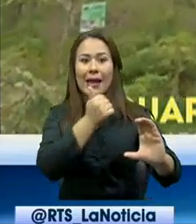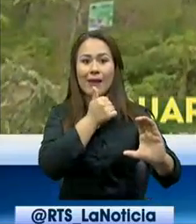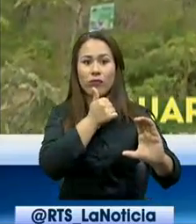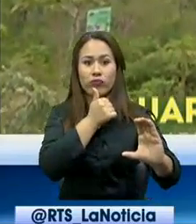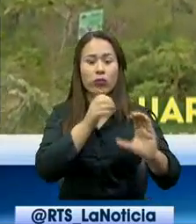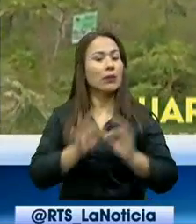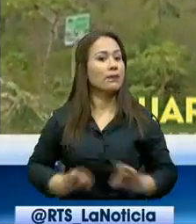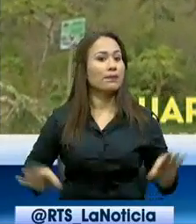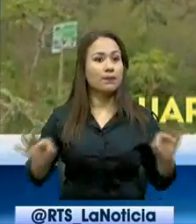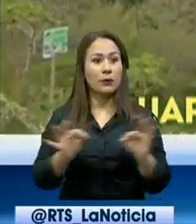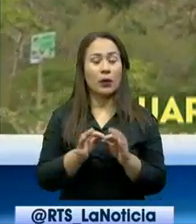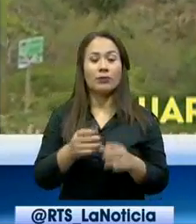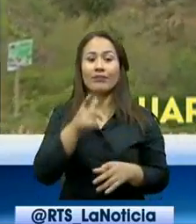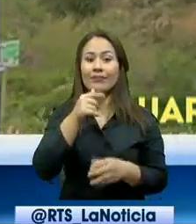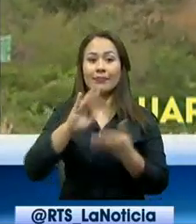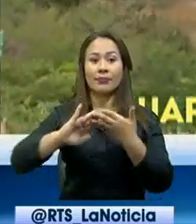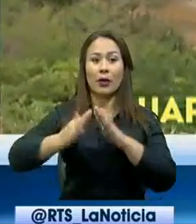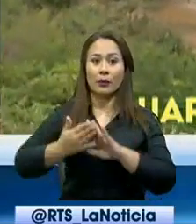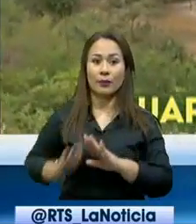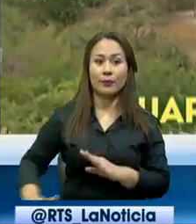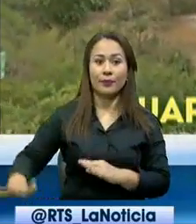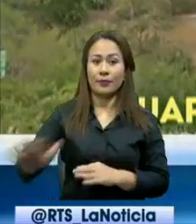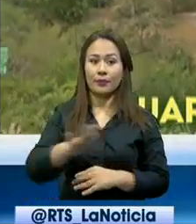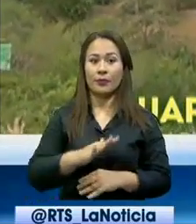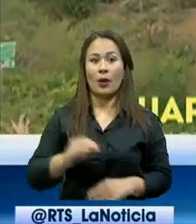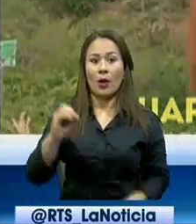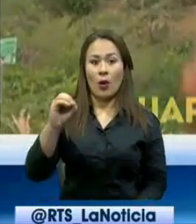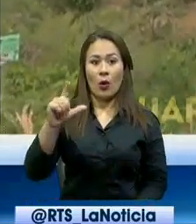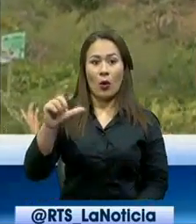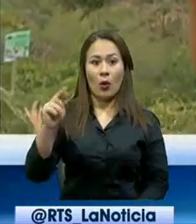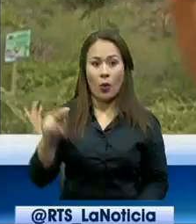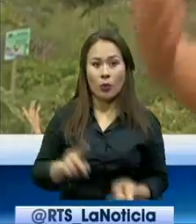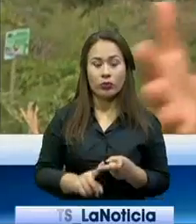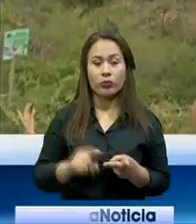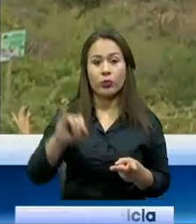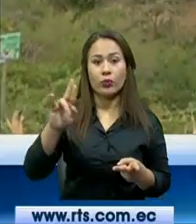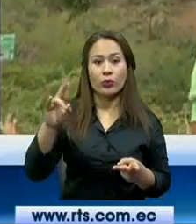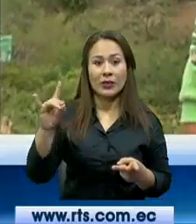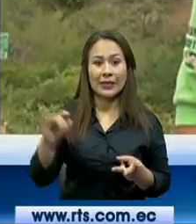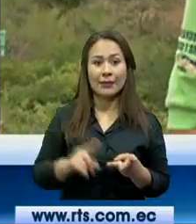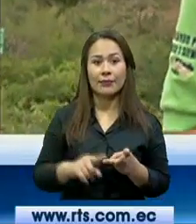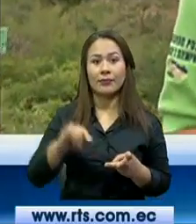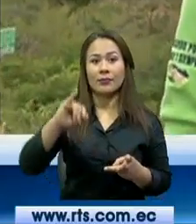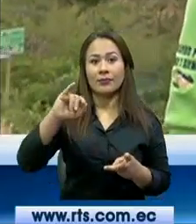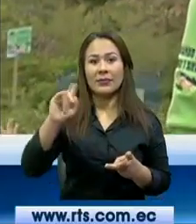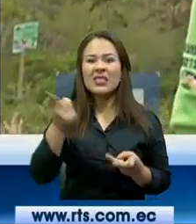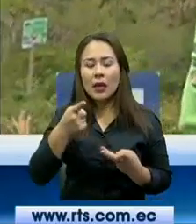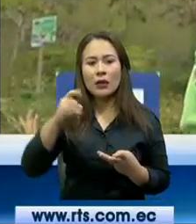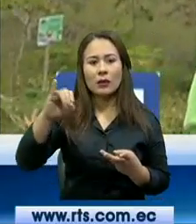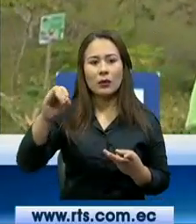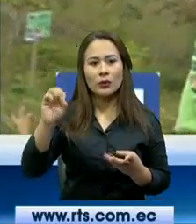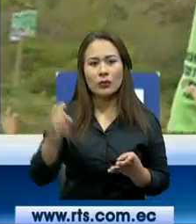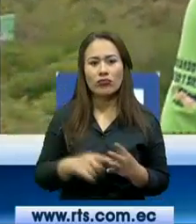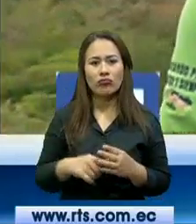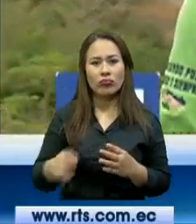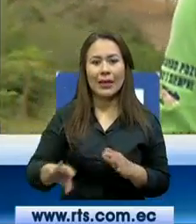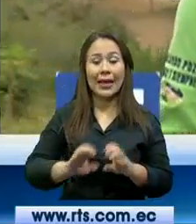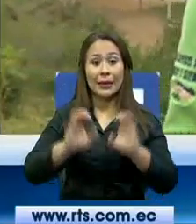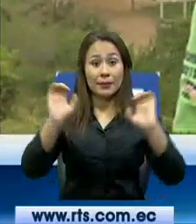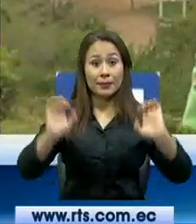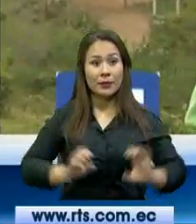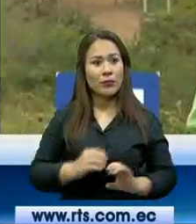líquido vital, a sus comunas, Olón, Curía, San José, Las Núñez y La Entrada. Una empresa que se creó